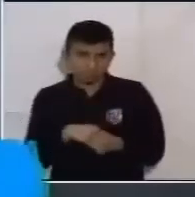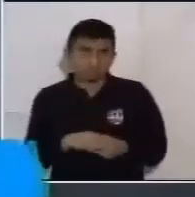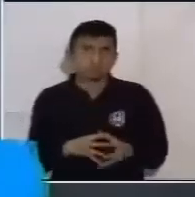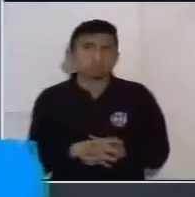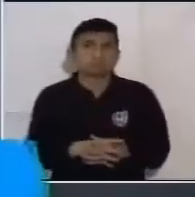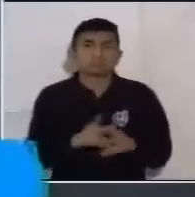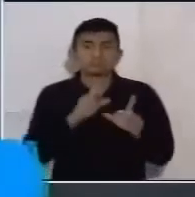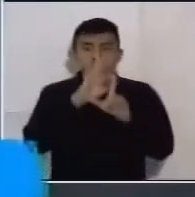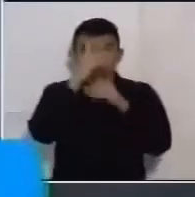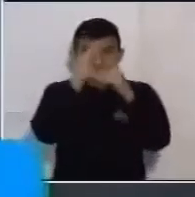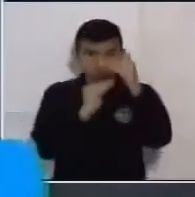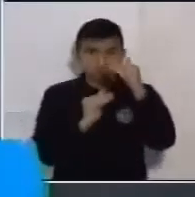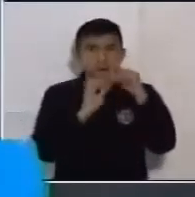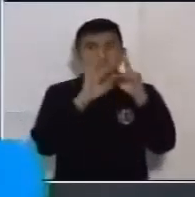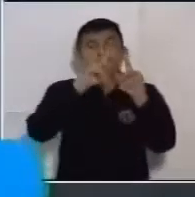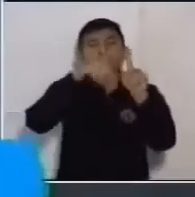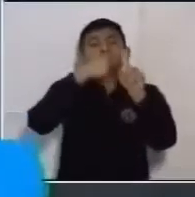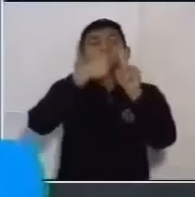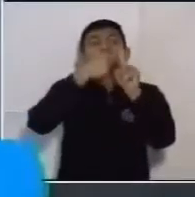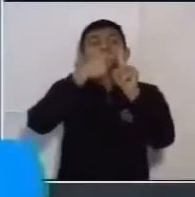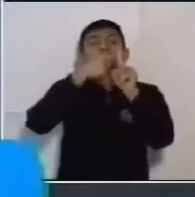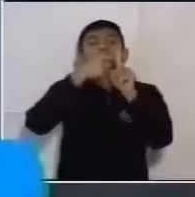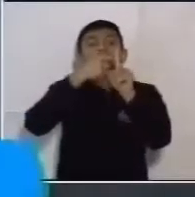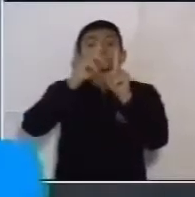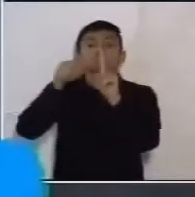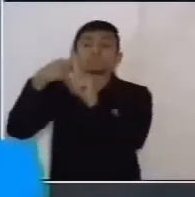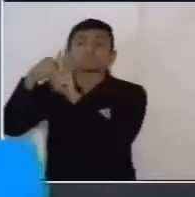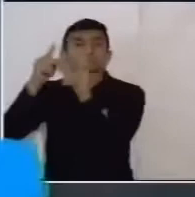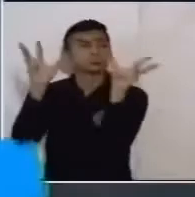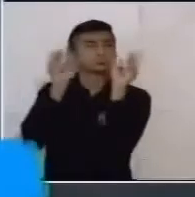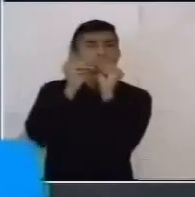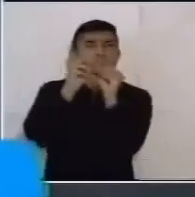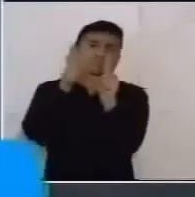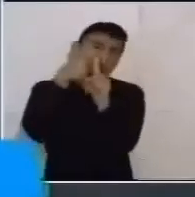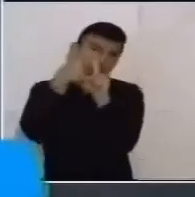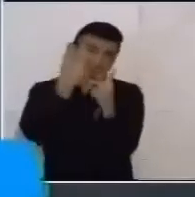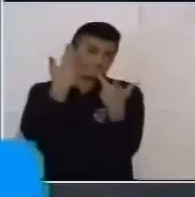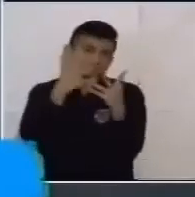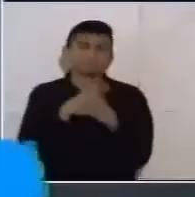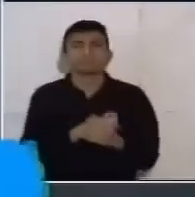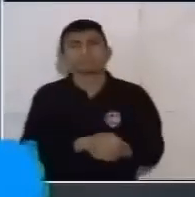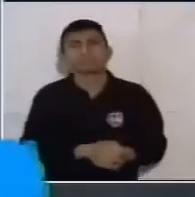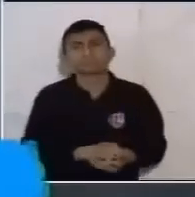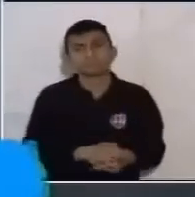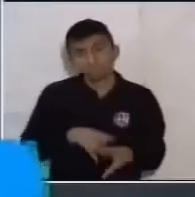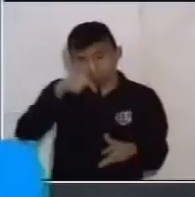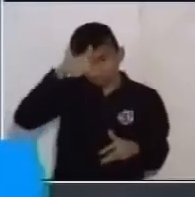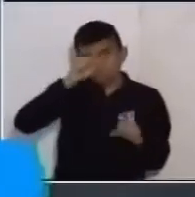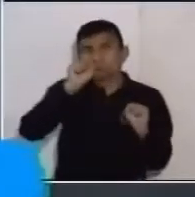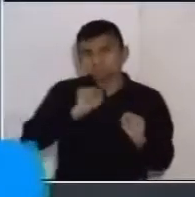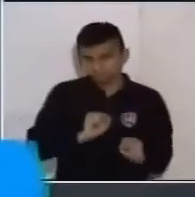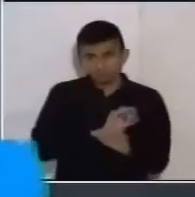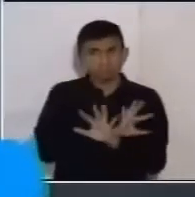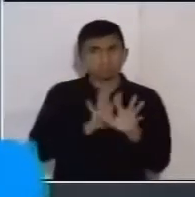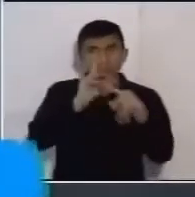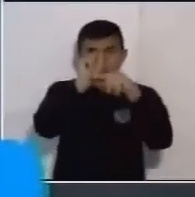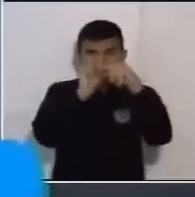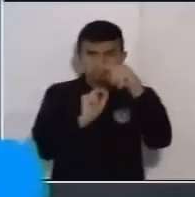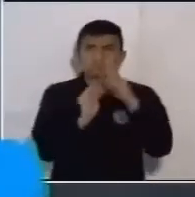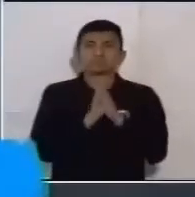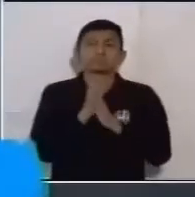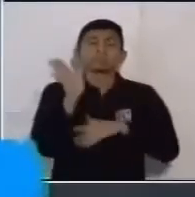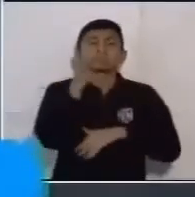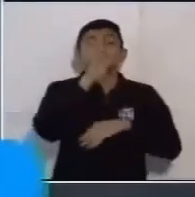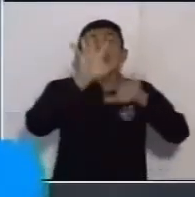El siguiente, más dentro de más, coloquen signo más. Aquí sí puedo dividir 12 entre